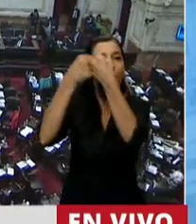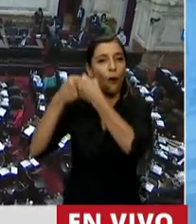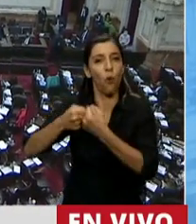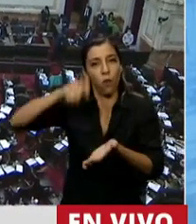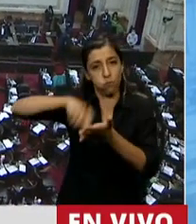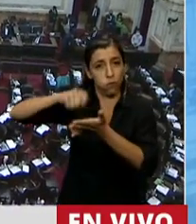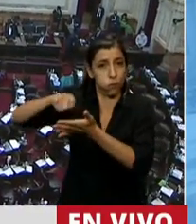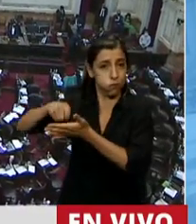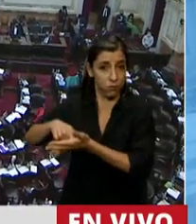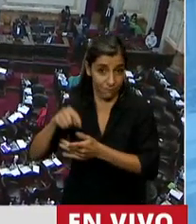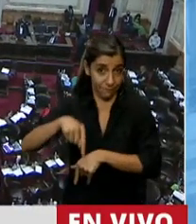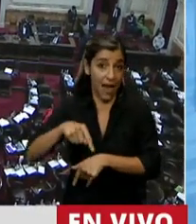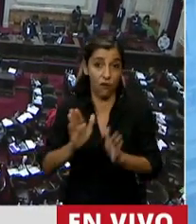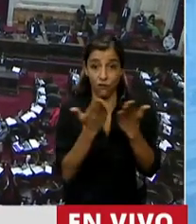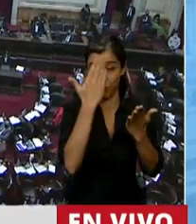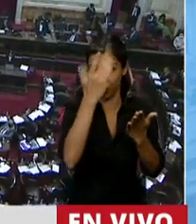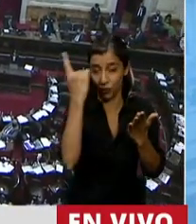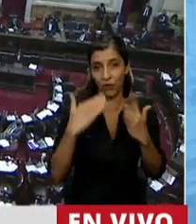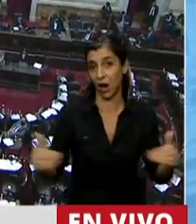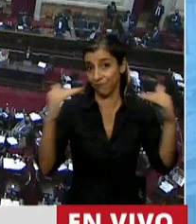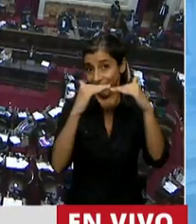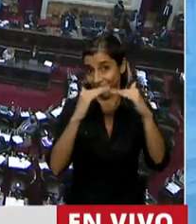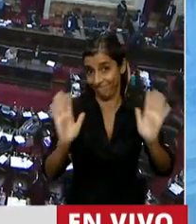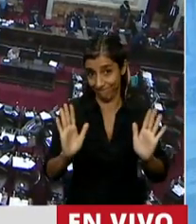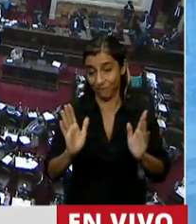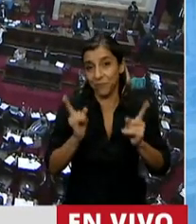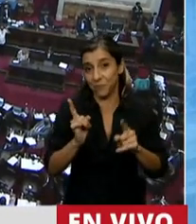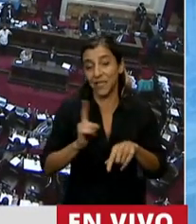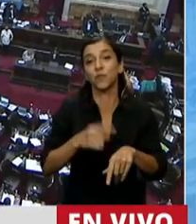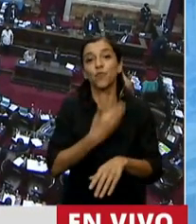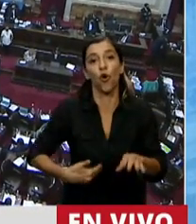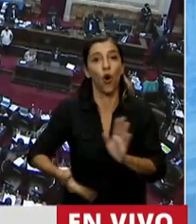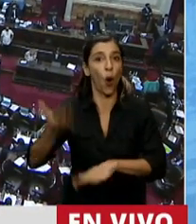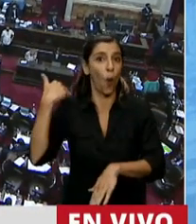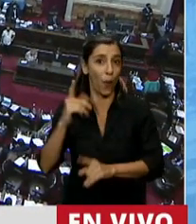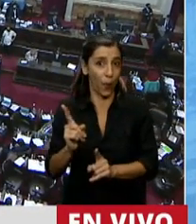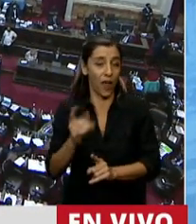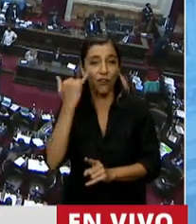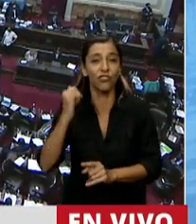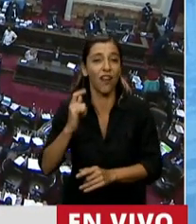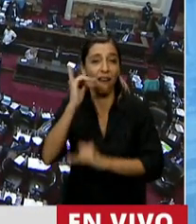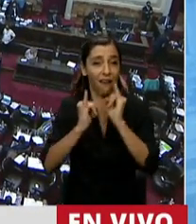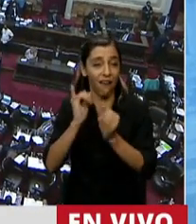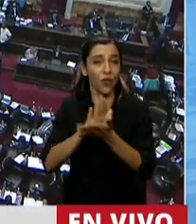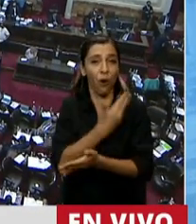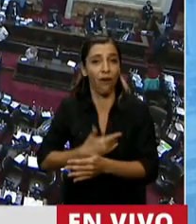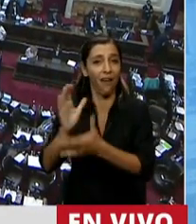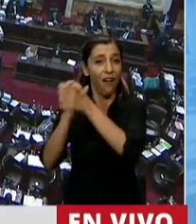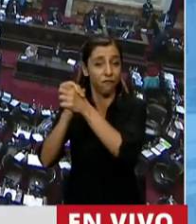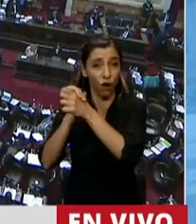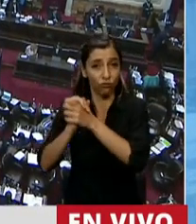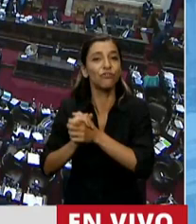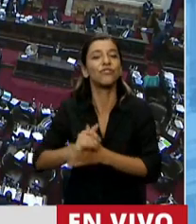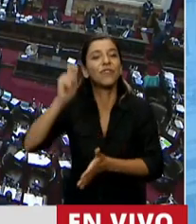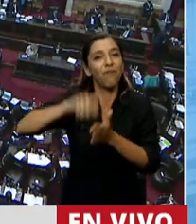lo hizo en el gobierno del presidente alfonsín con el pacto de san jose costa rica que allí muy claro el artículo 4